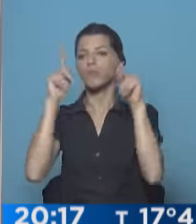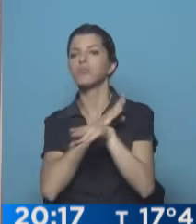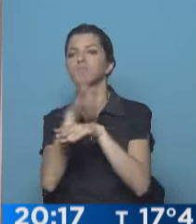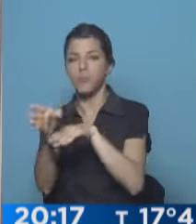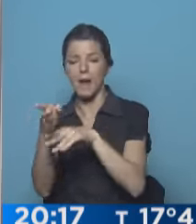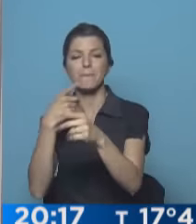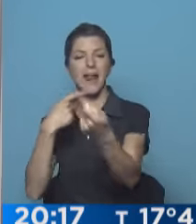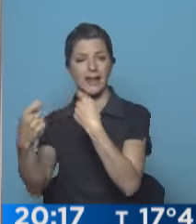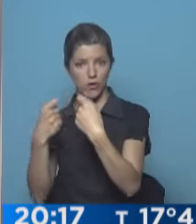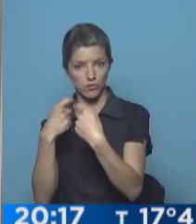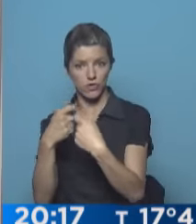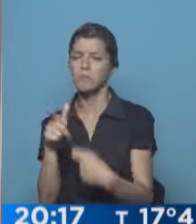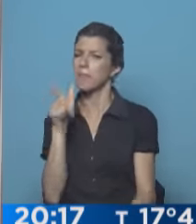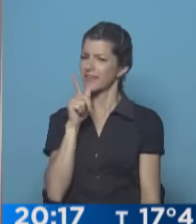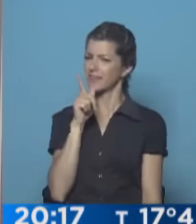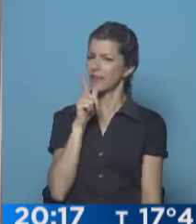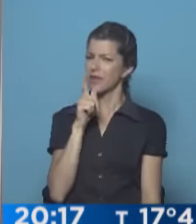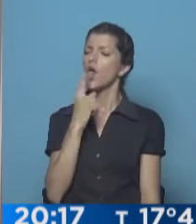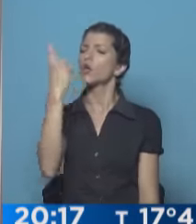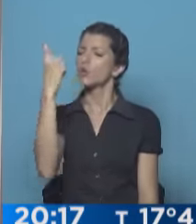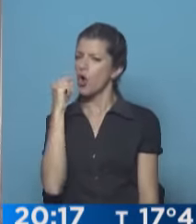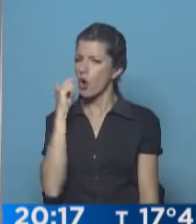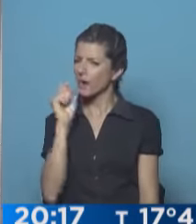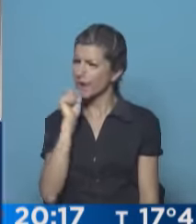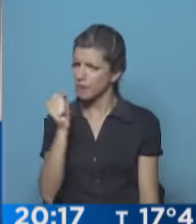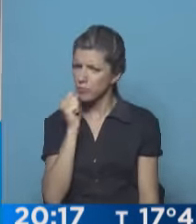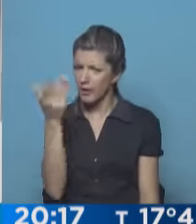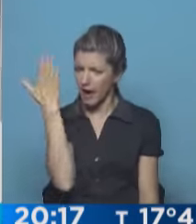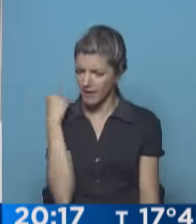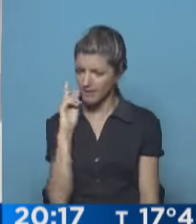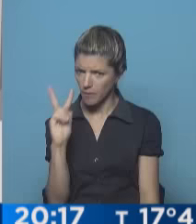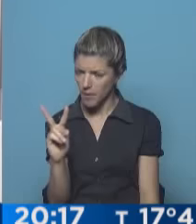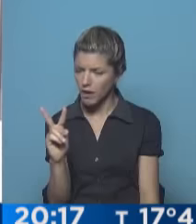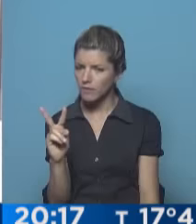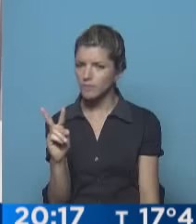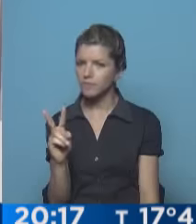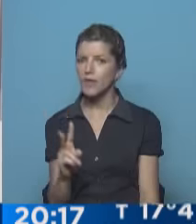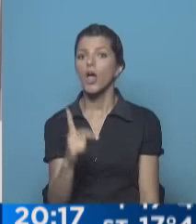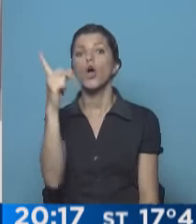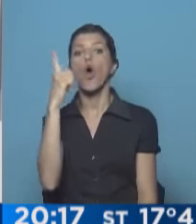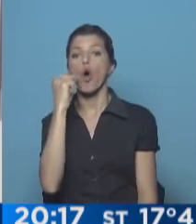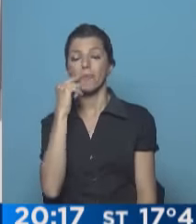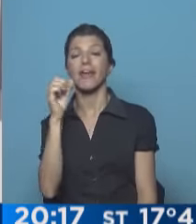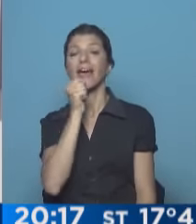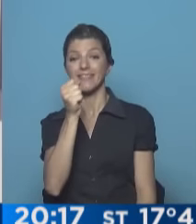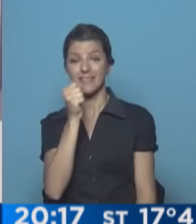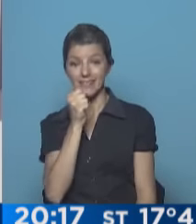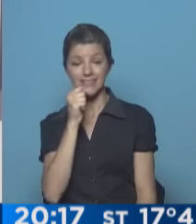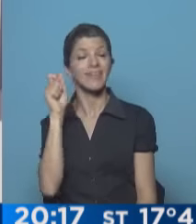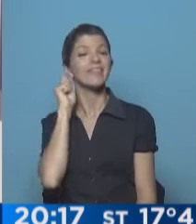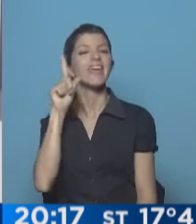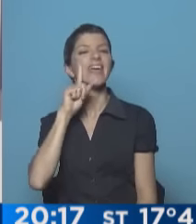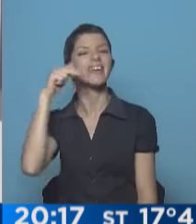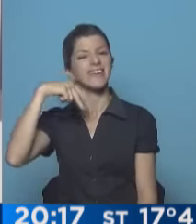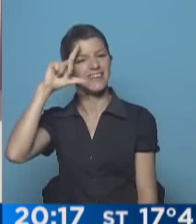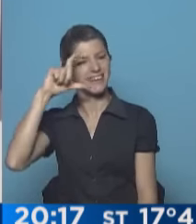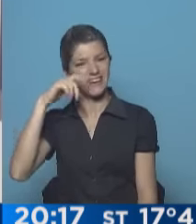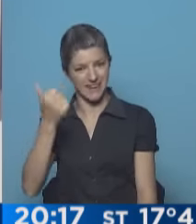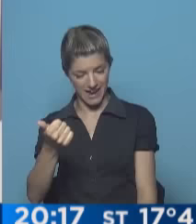general. Y si no me equivoco, uno de los entrevistados que escuchábamos de los testimonios es un cantante de Guinea muy famoso que se